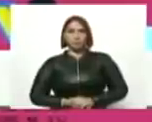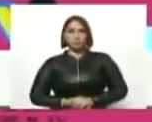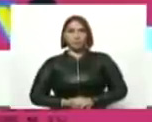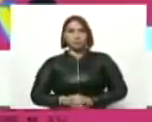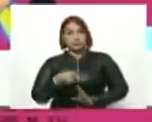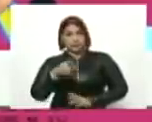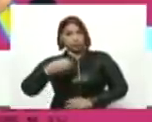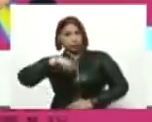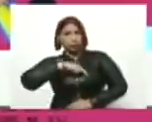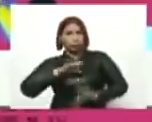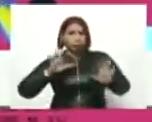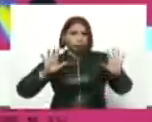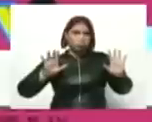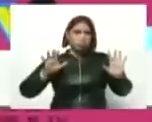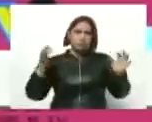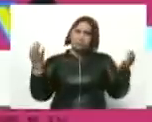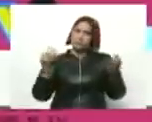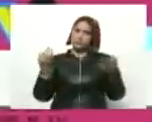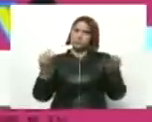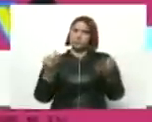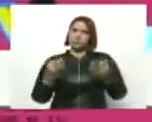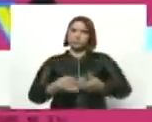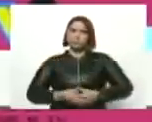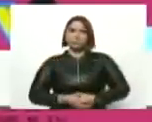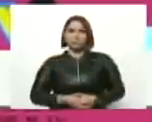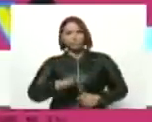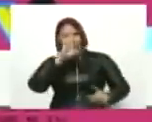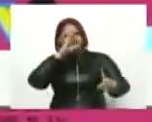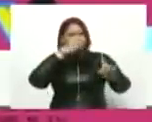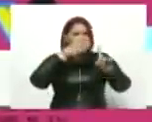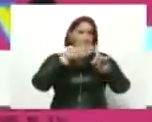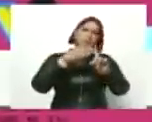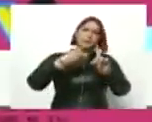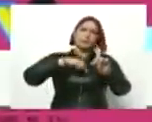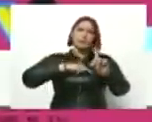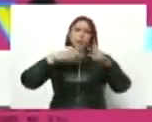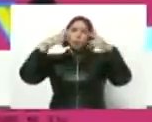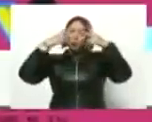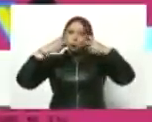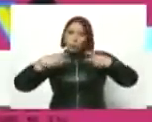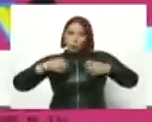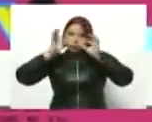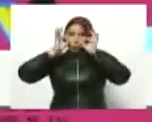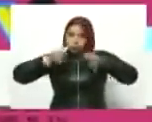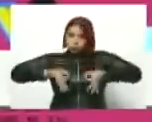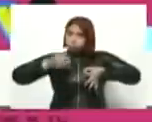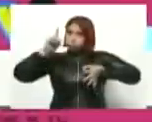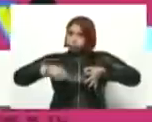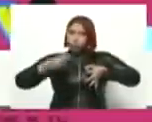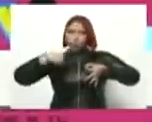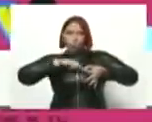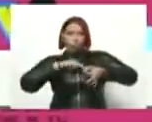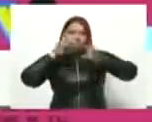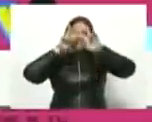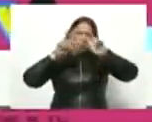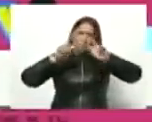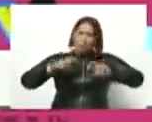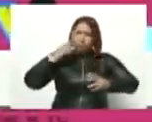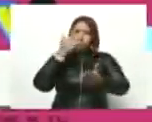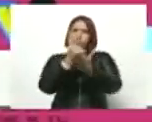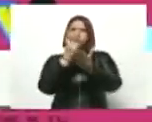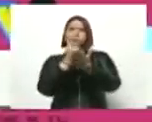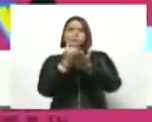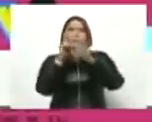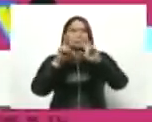Allí nosotros, siempre, ¿no?, con la autocrítica presente, hemos revisado, hemos